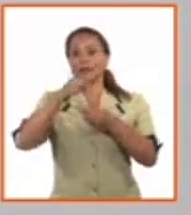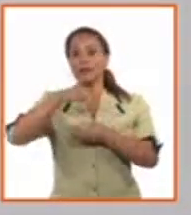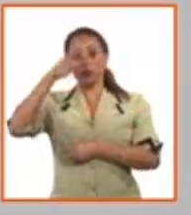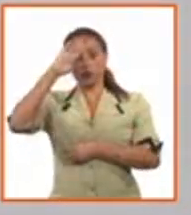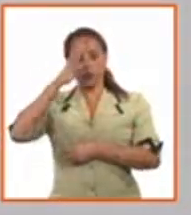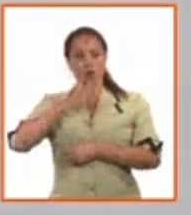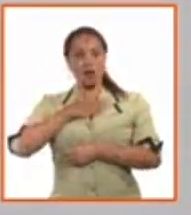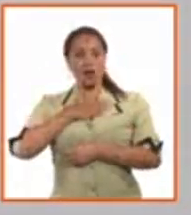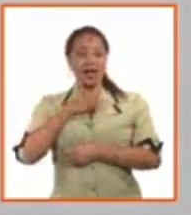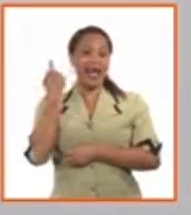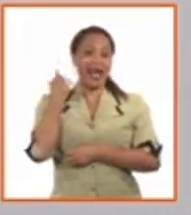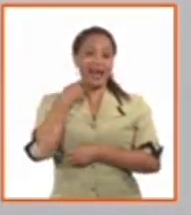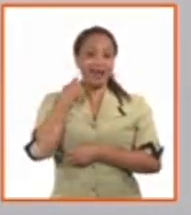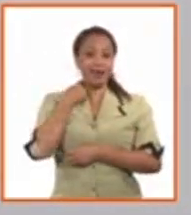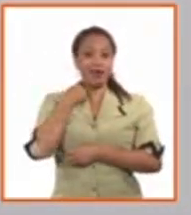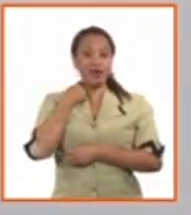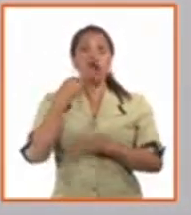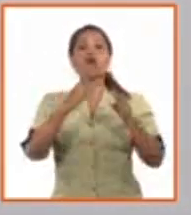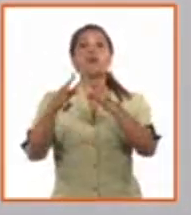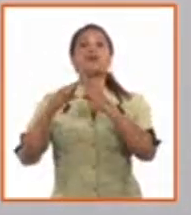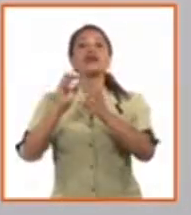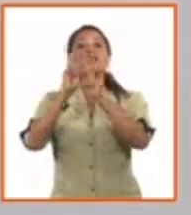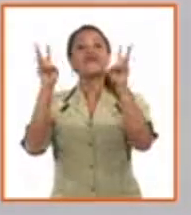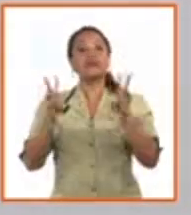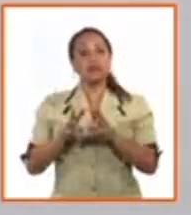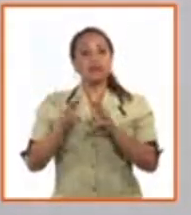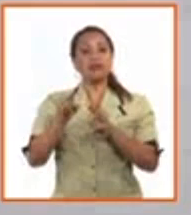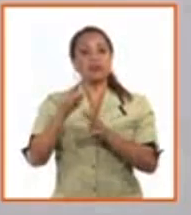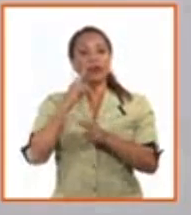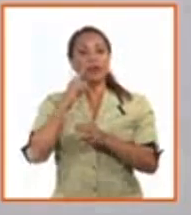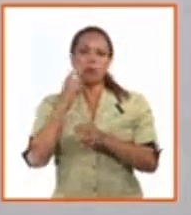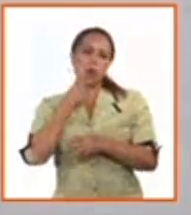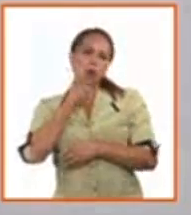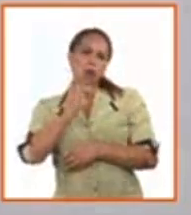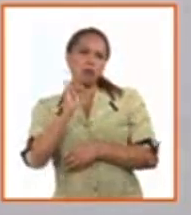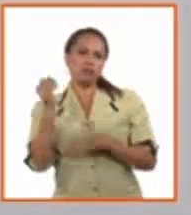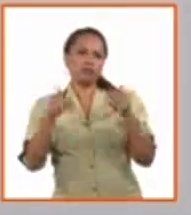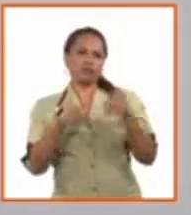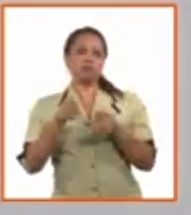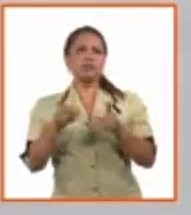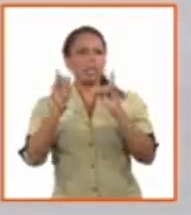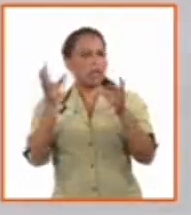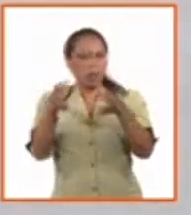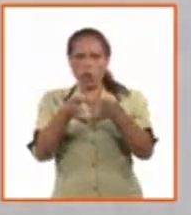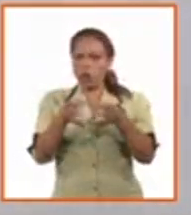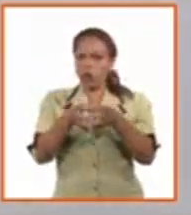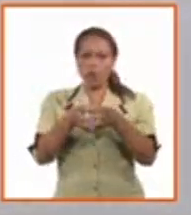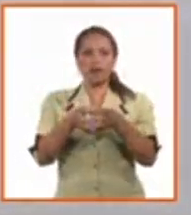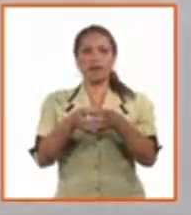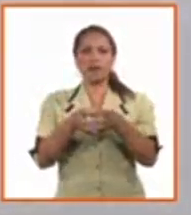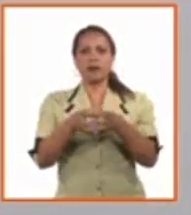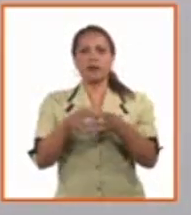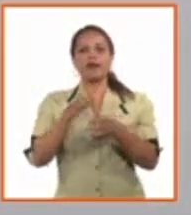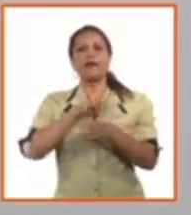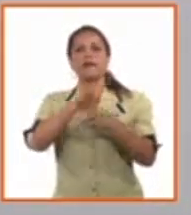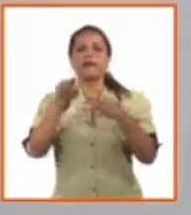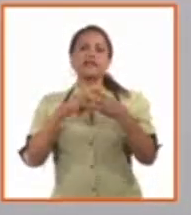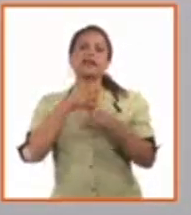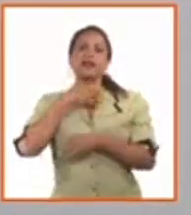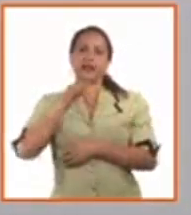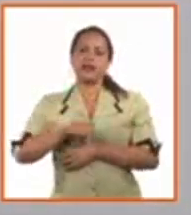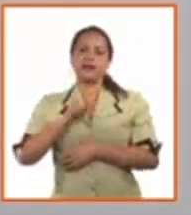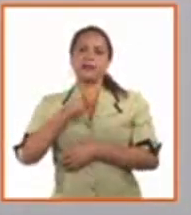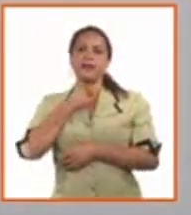aulas que han existido por ejemplo sea virtual comunidades virtuales o presenciales porque se reúne la realidad hablaré de tres ejemplos